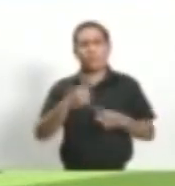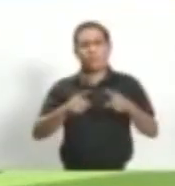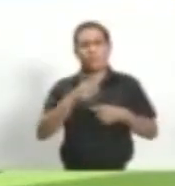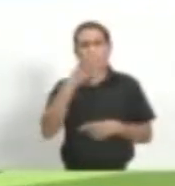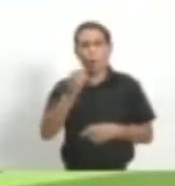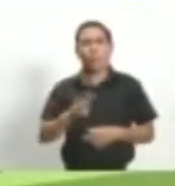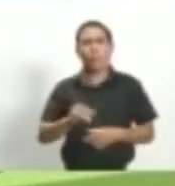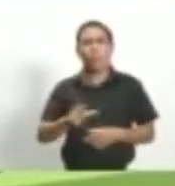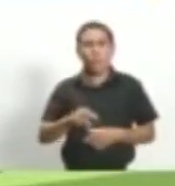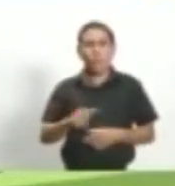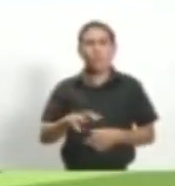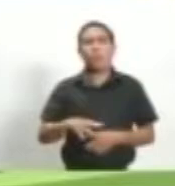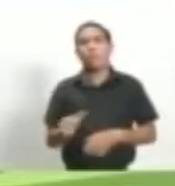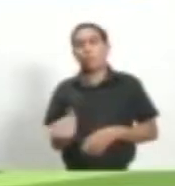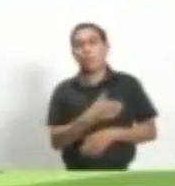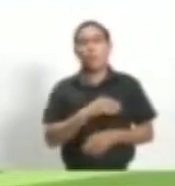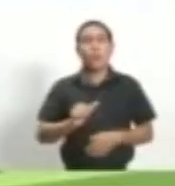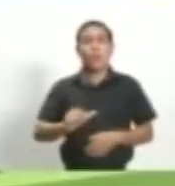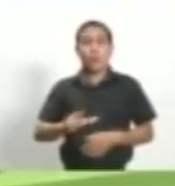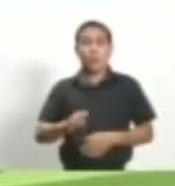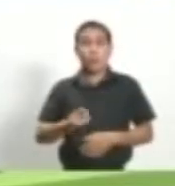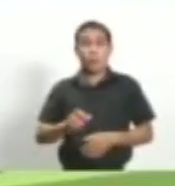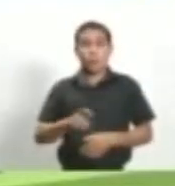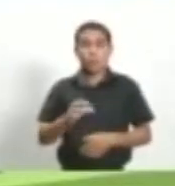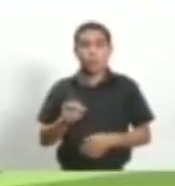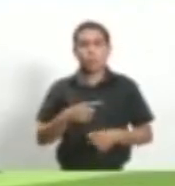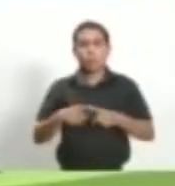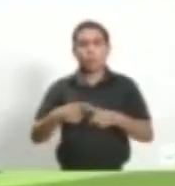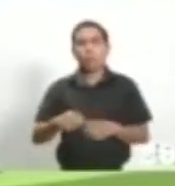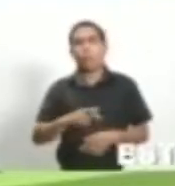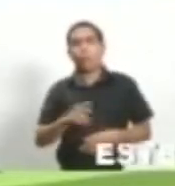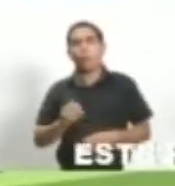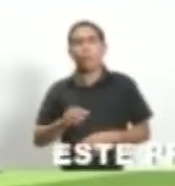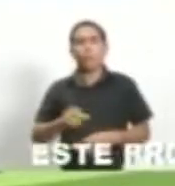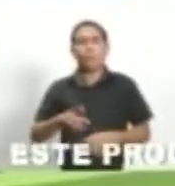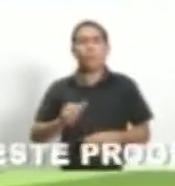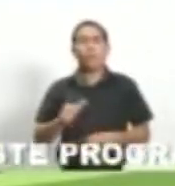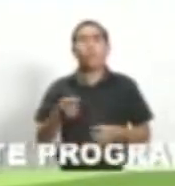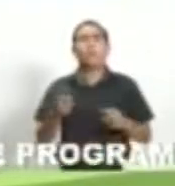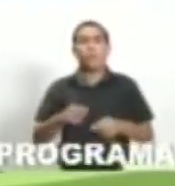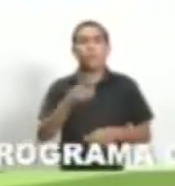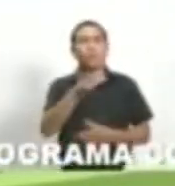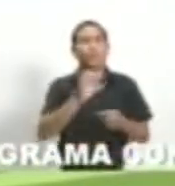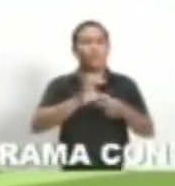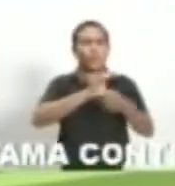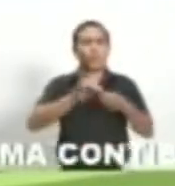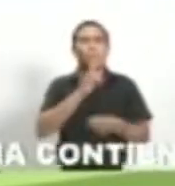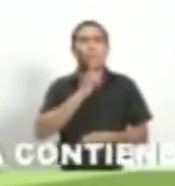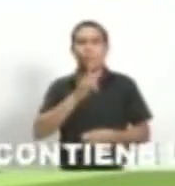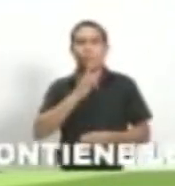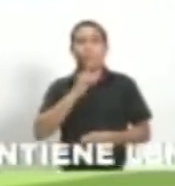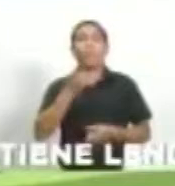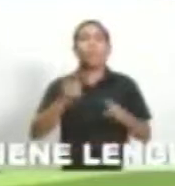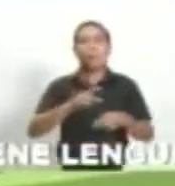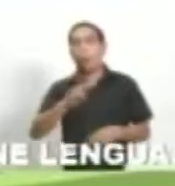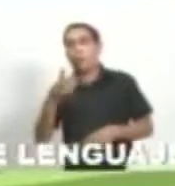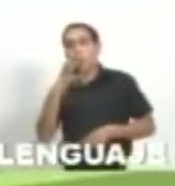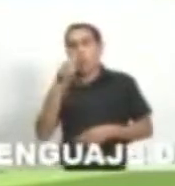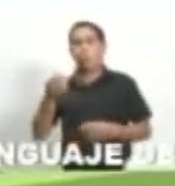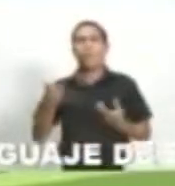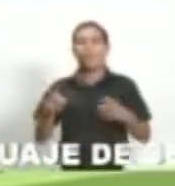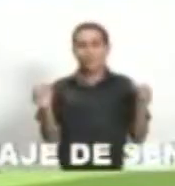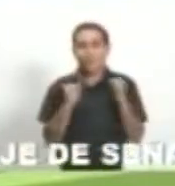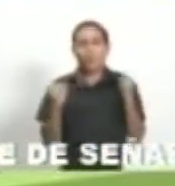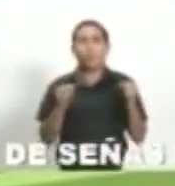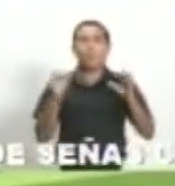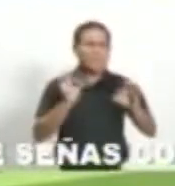Molina, Alberto Ramírez, Gloria Botero, Leonidas Otálora desde California y Nelson Rocha desde la ciudad de Bogotá. Ellos están ahí